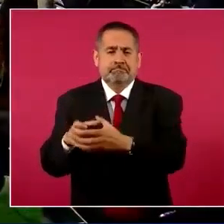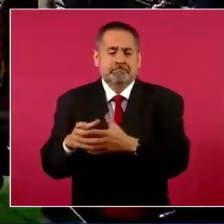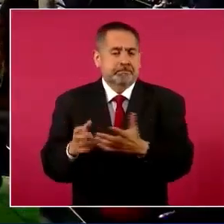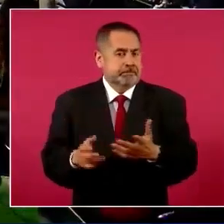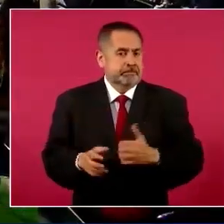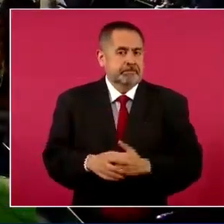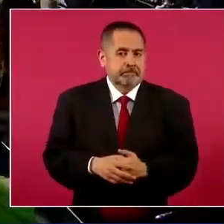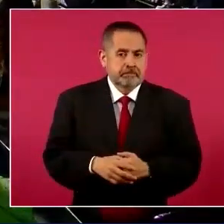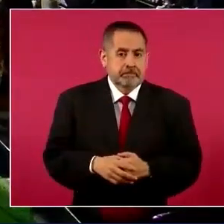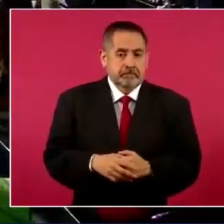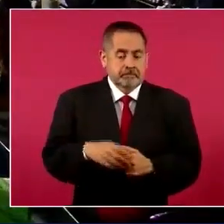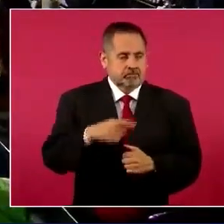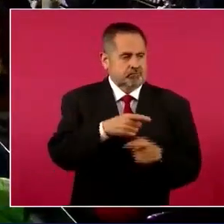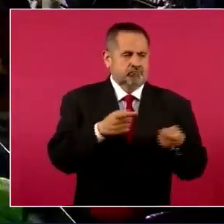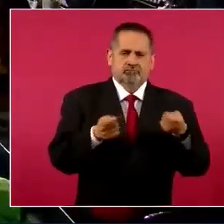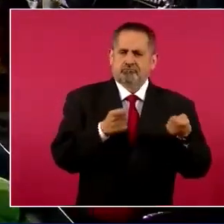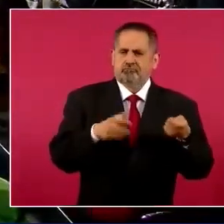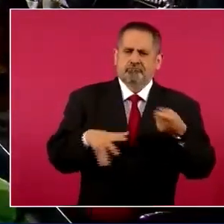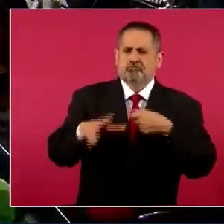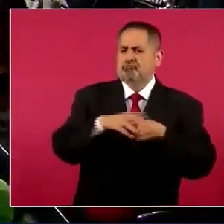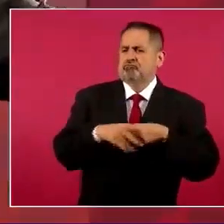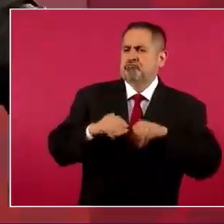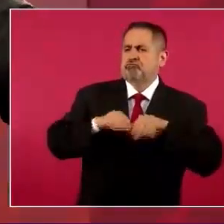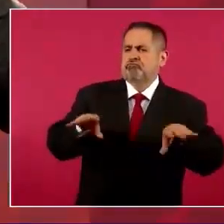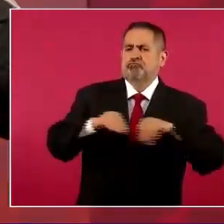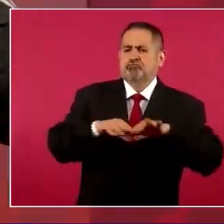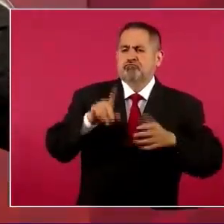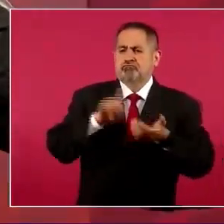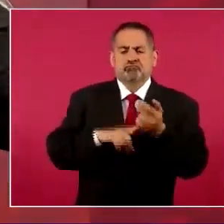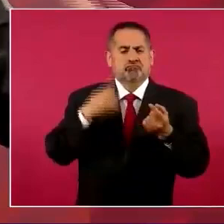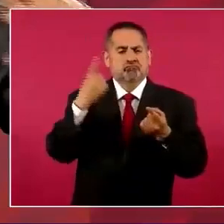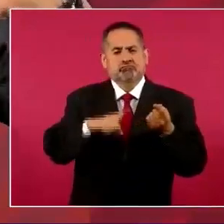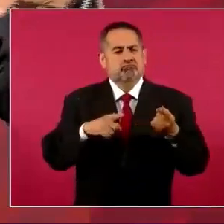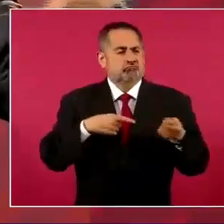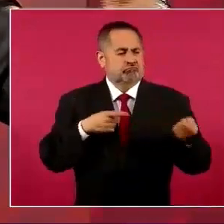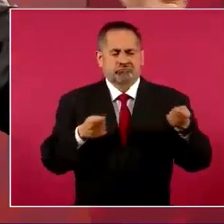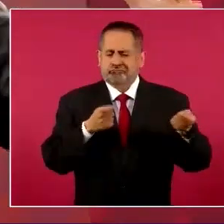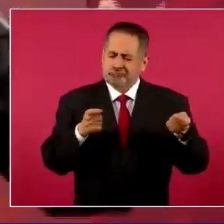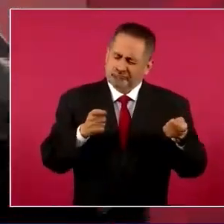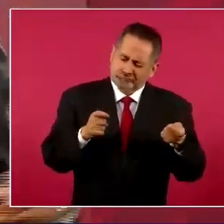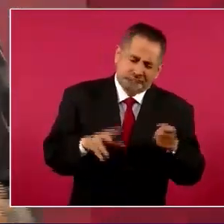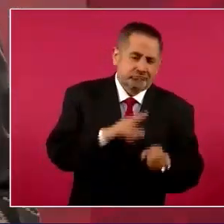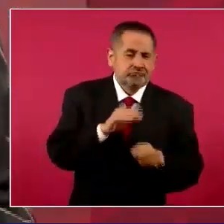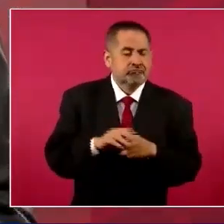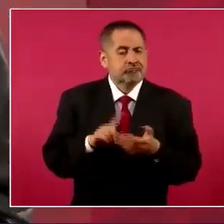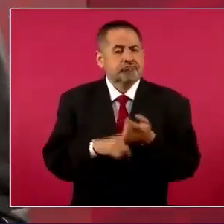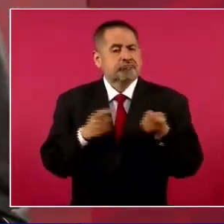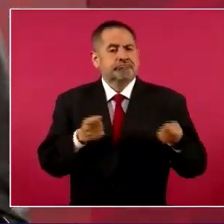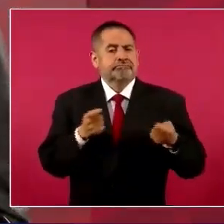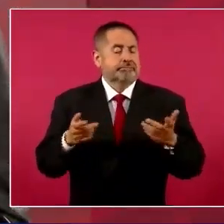Entonces, era el control completo de los medios. Completo, completo, completo, completo.